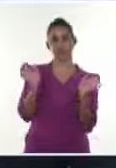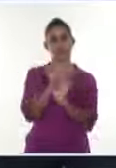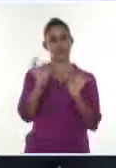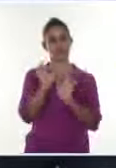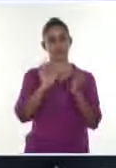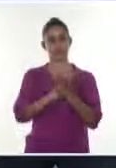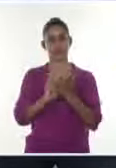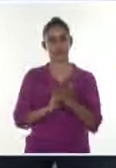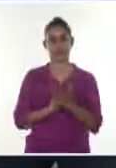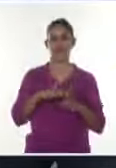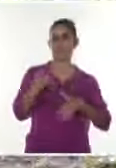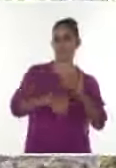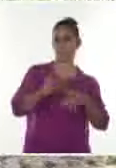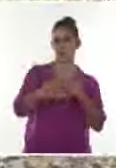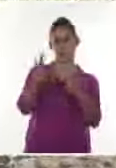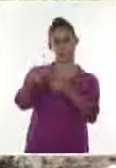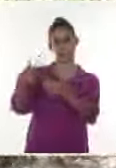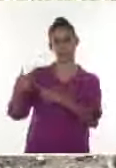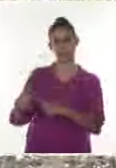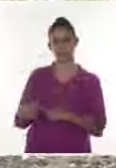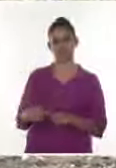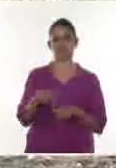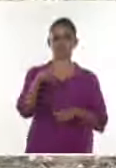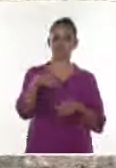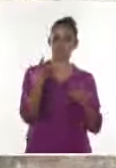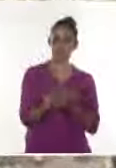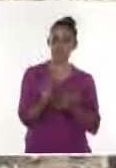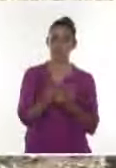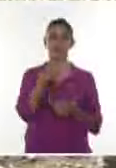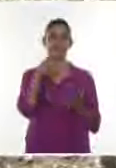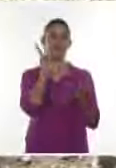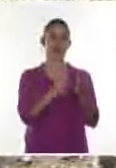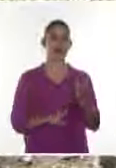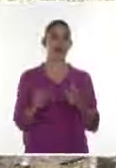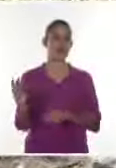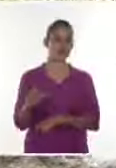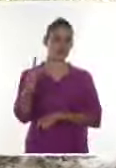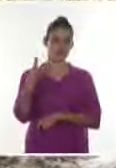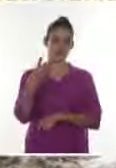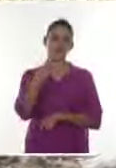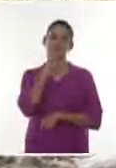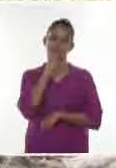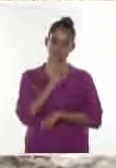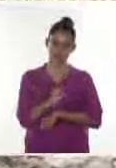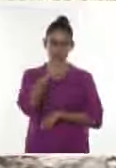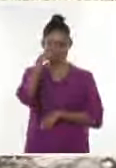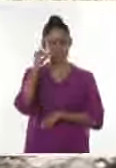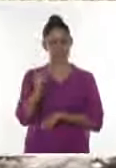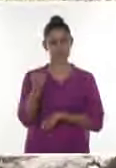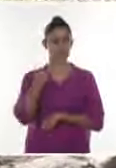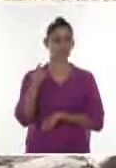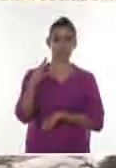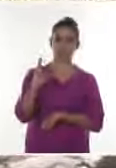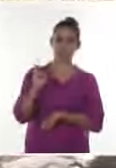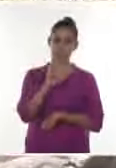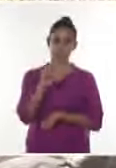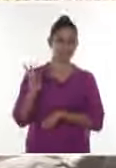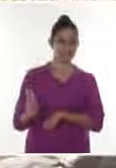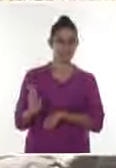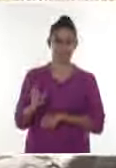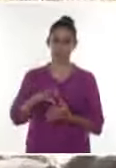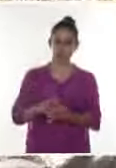a múltiples problemas. Estamos en una cooperativa evaluada a nivel 3, con dificultades, un año 2022 crítico con una pérdida